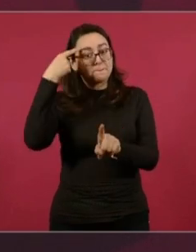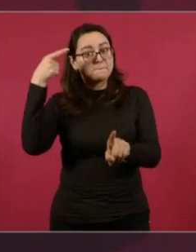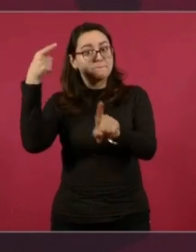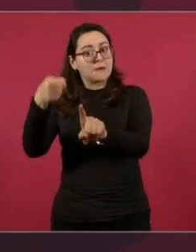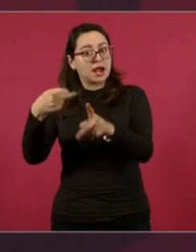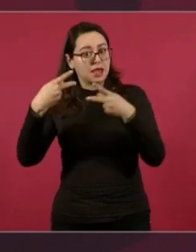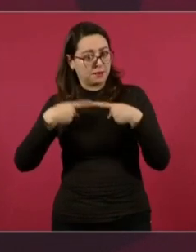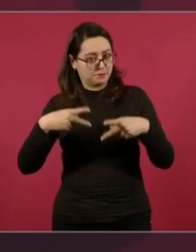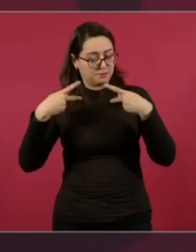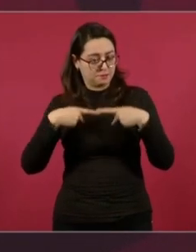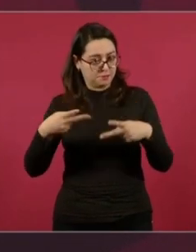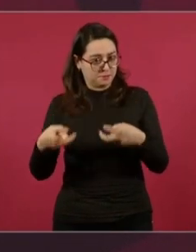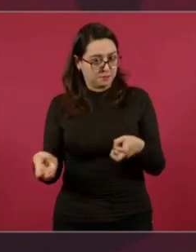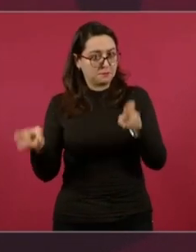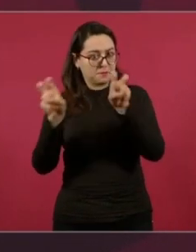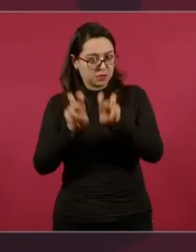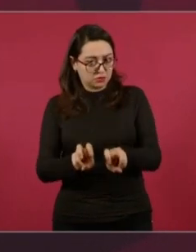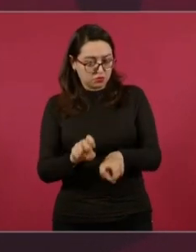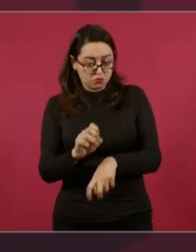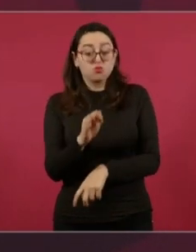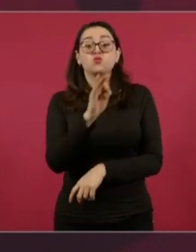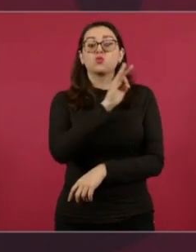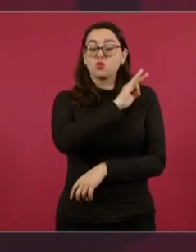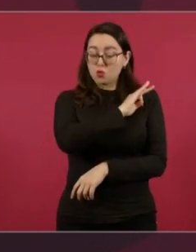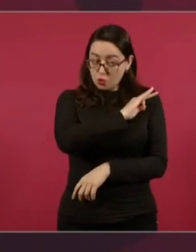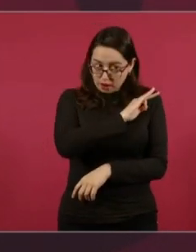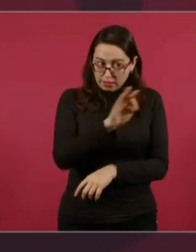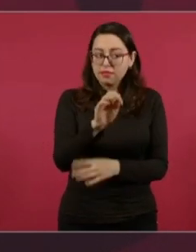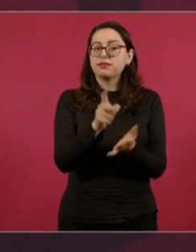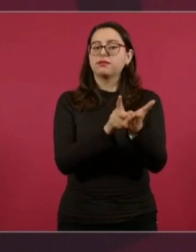pero se tiene todo el derecho de vía,